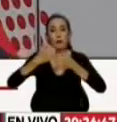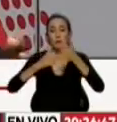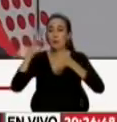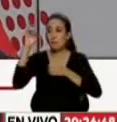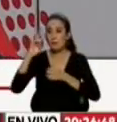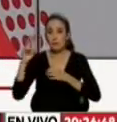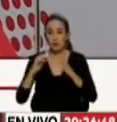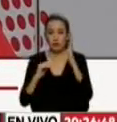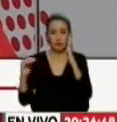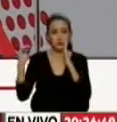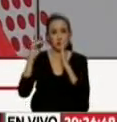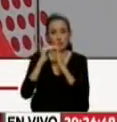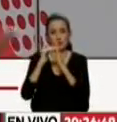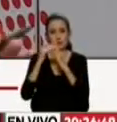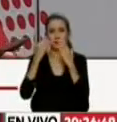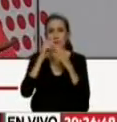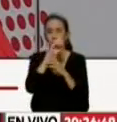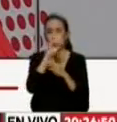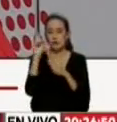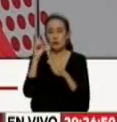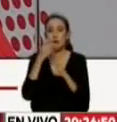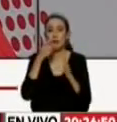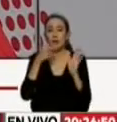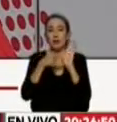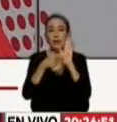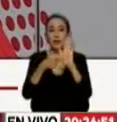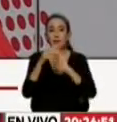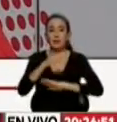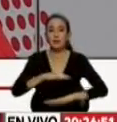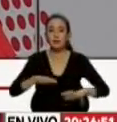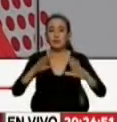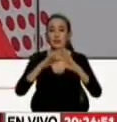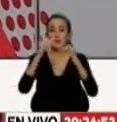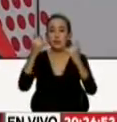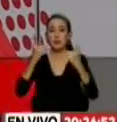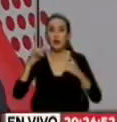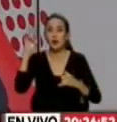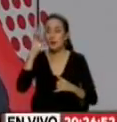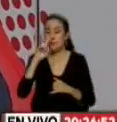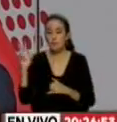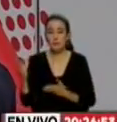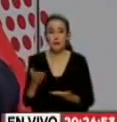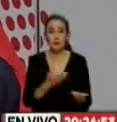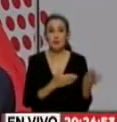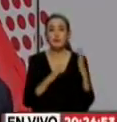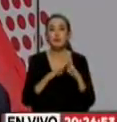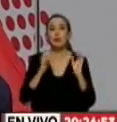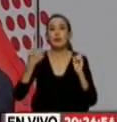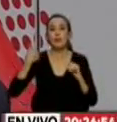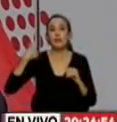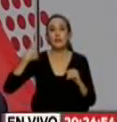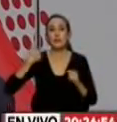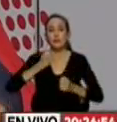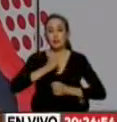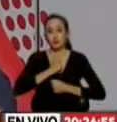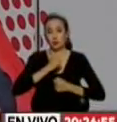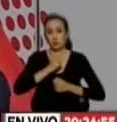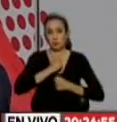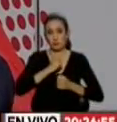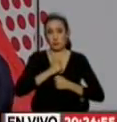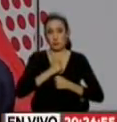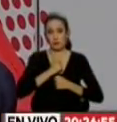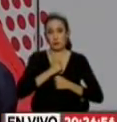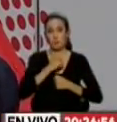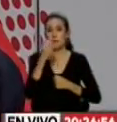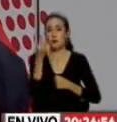el 1.000.000%. A raíz de este anuncio se han dado algunos hechos. Venezuela, solo recordemos, en primer lugar tenía su moneda, el bolívar. El